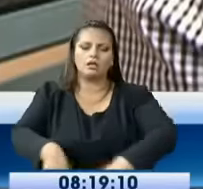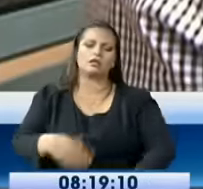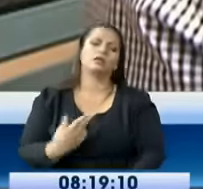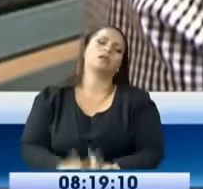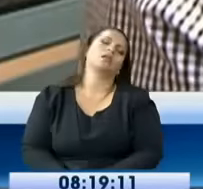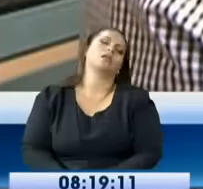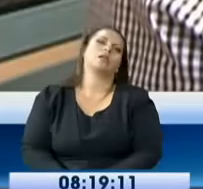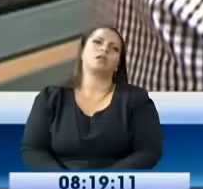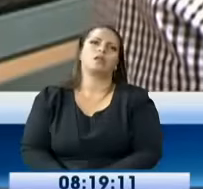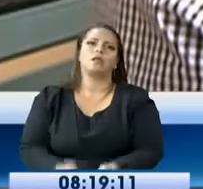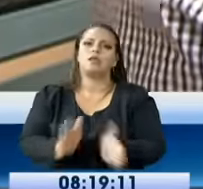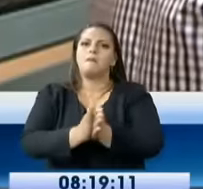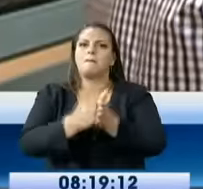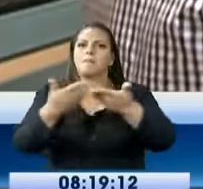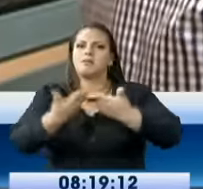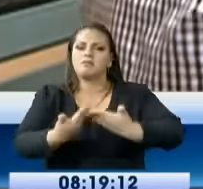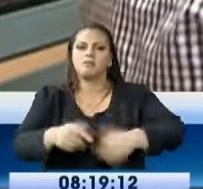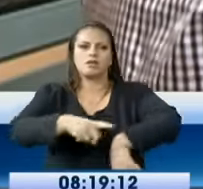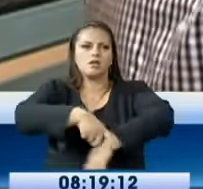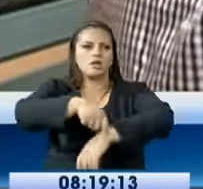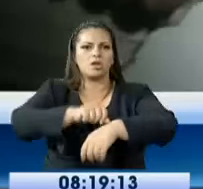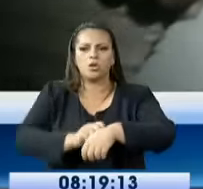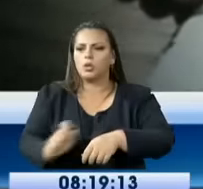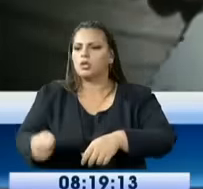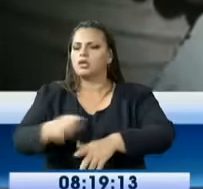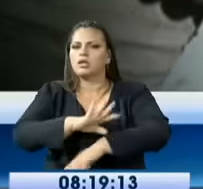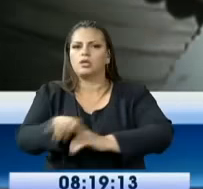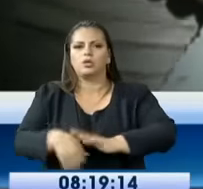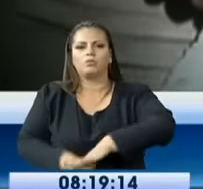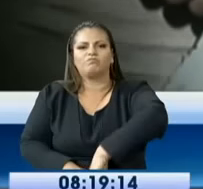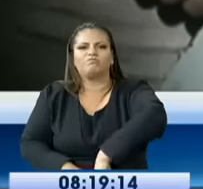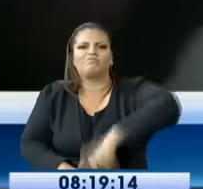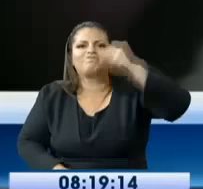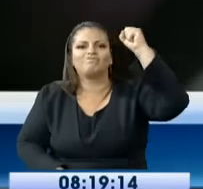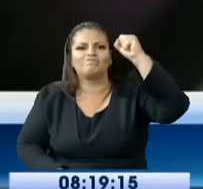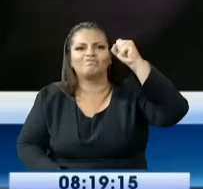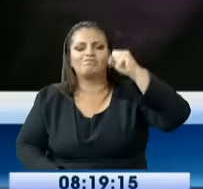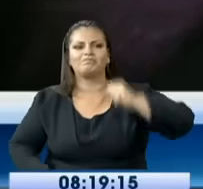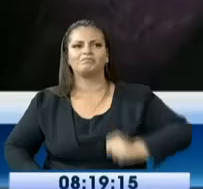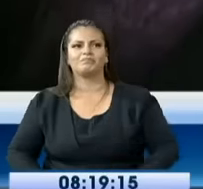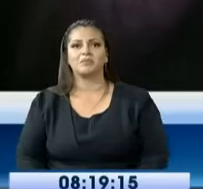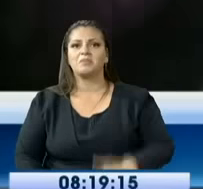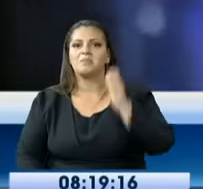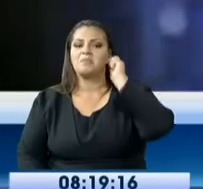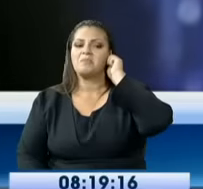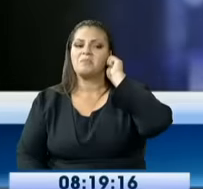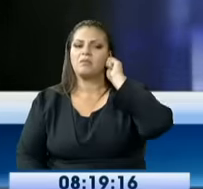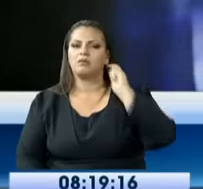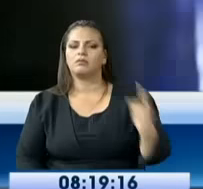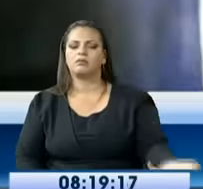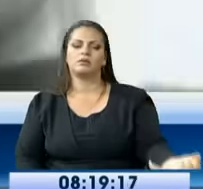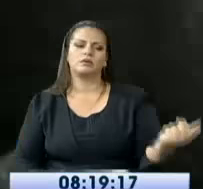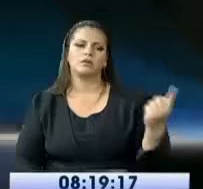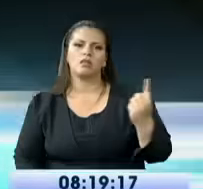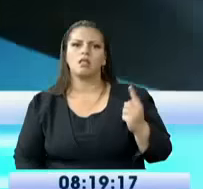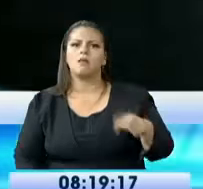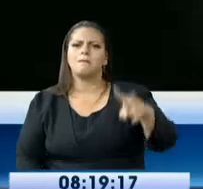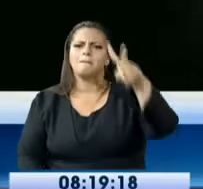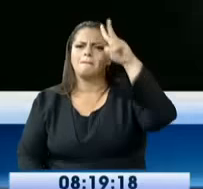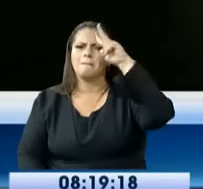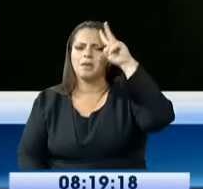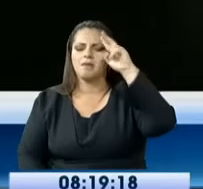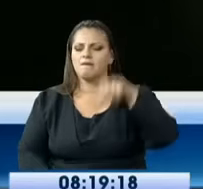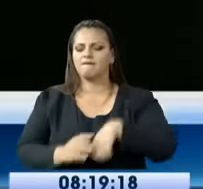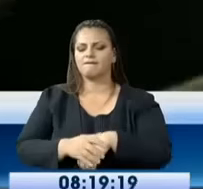reloj. Hasta las llaves de mi casa se habían llevado. Estas señoritas, si se le puede decir así, son las que se